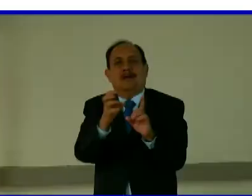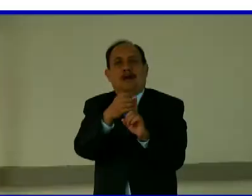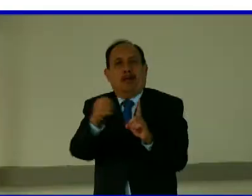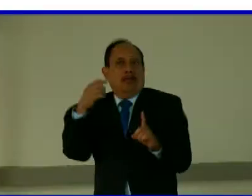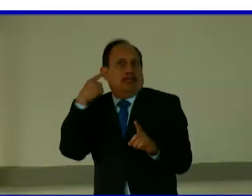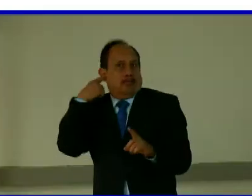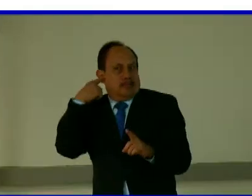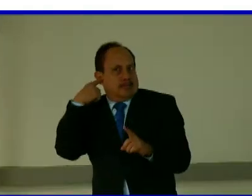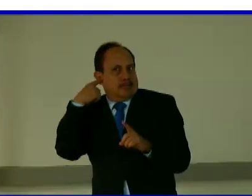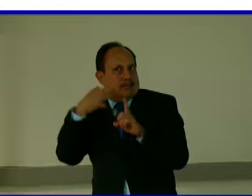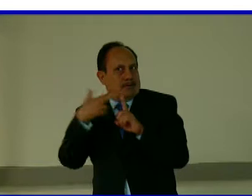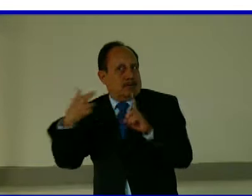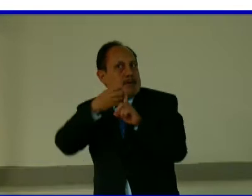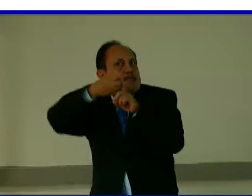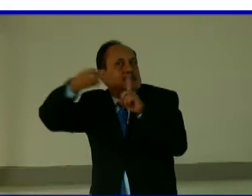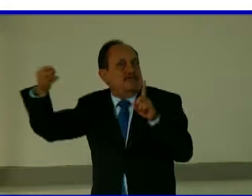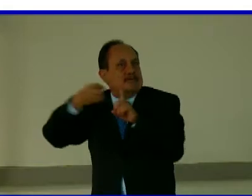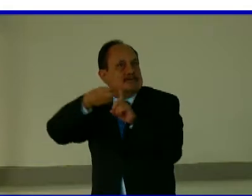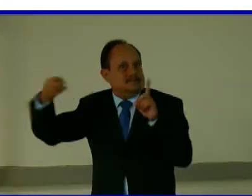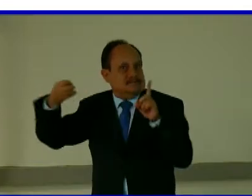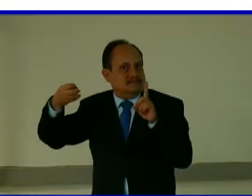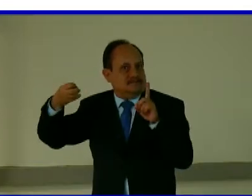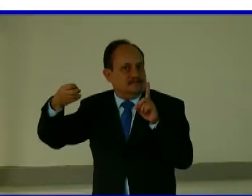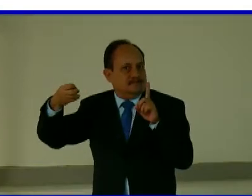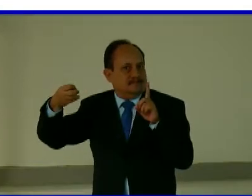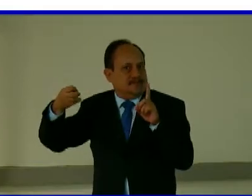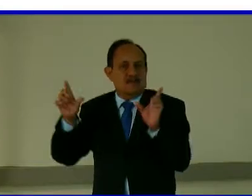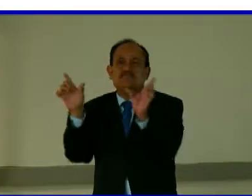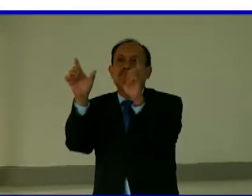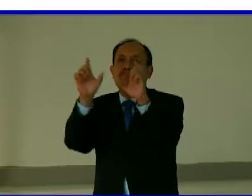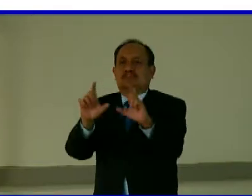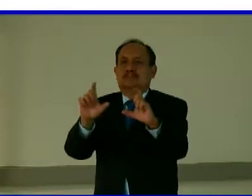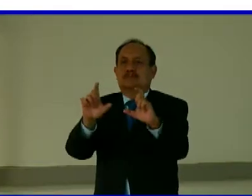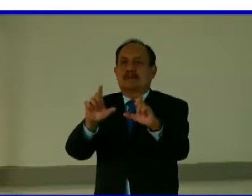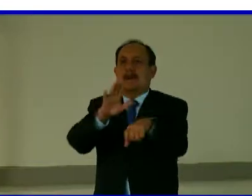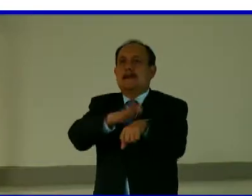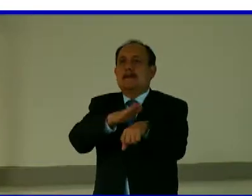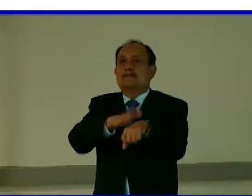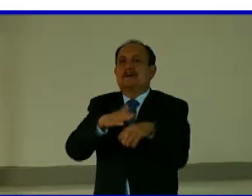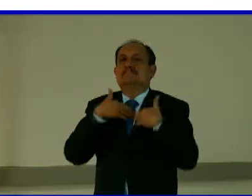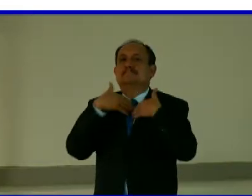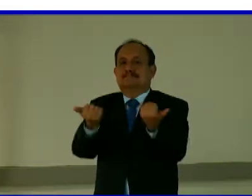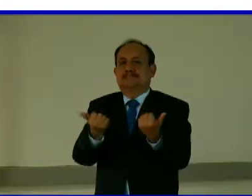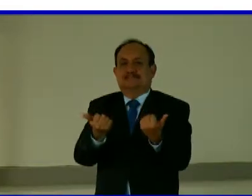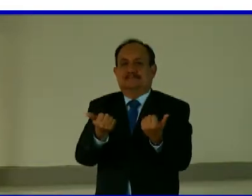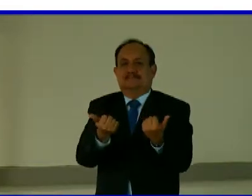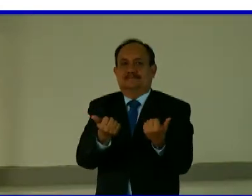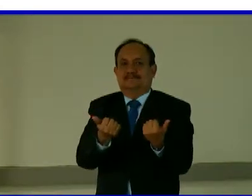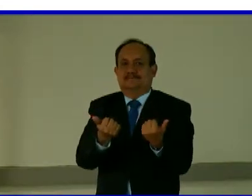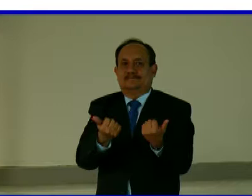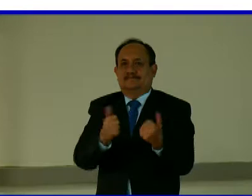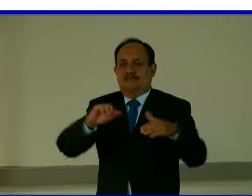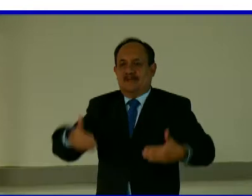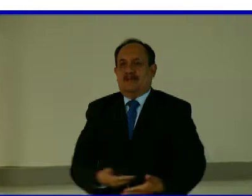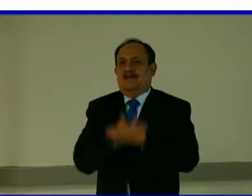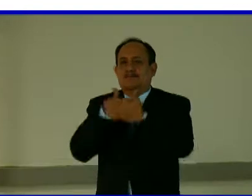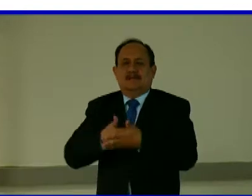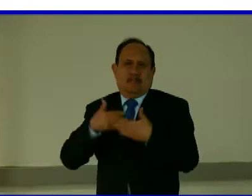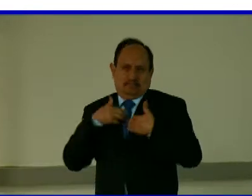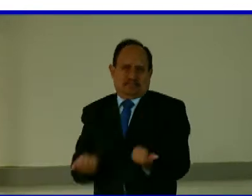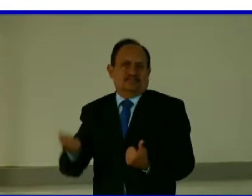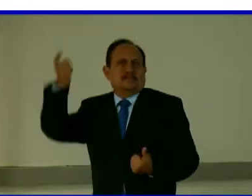Decodificar por fluidez, y está en paréntesis, más comprensión. Nacemos con la